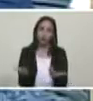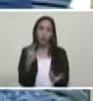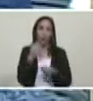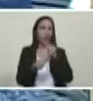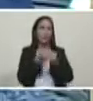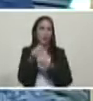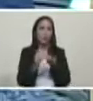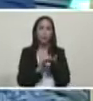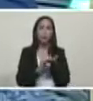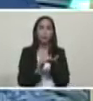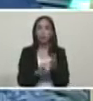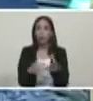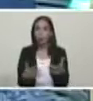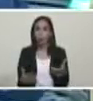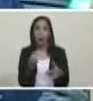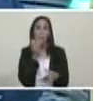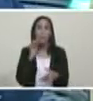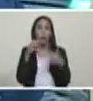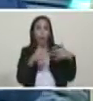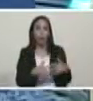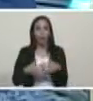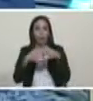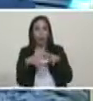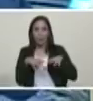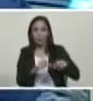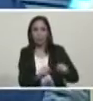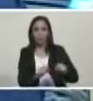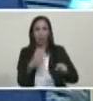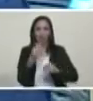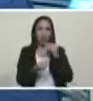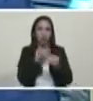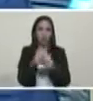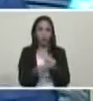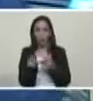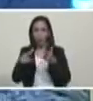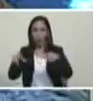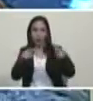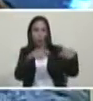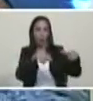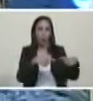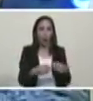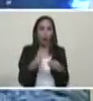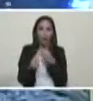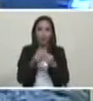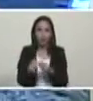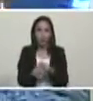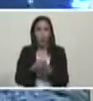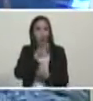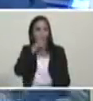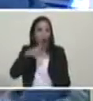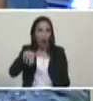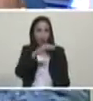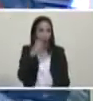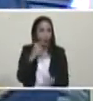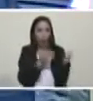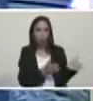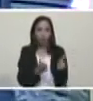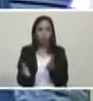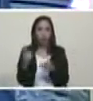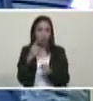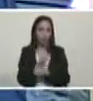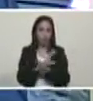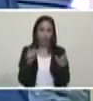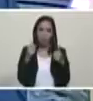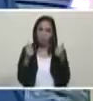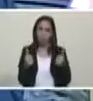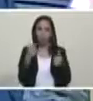hacer si los gringos invadían la ciudad tal, el pueblo tal? El pueblo se autoorganizó. Muy bien por el